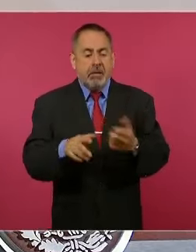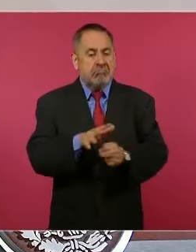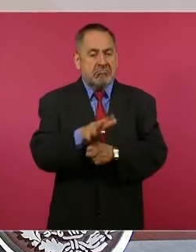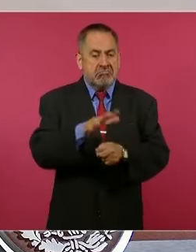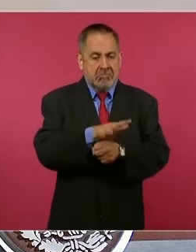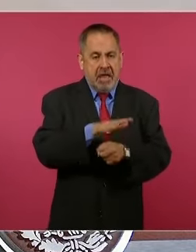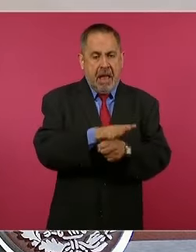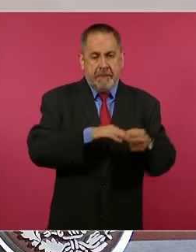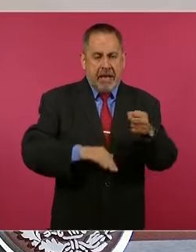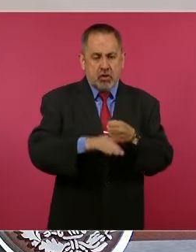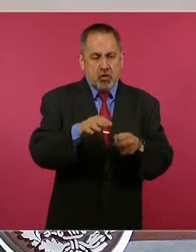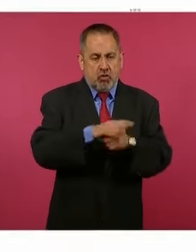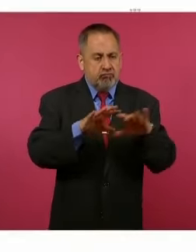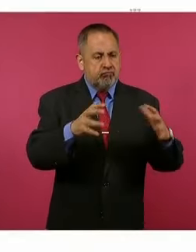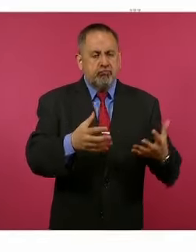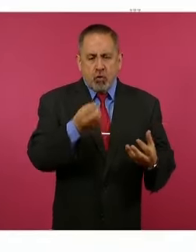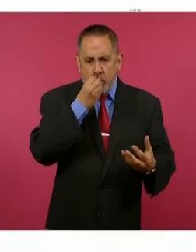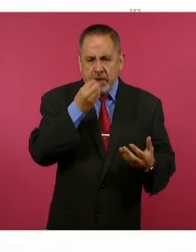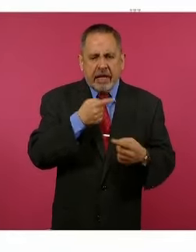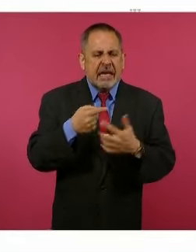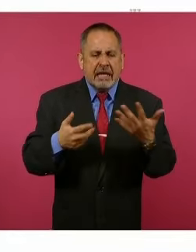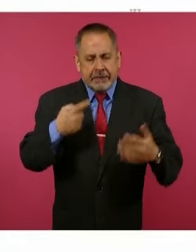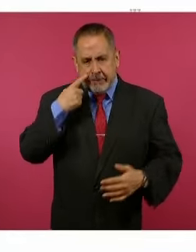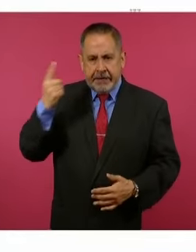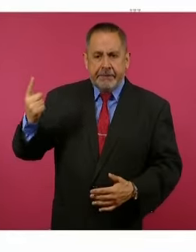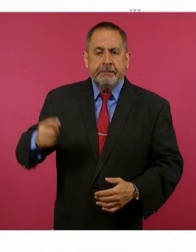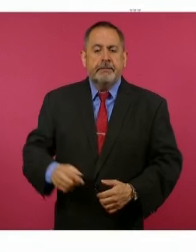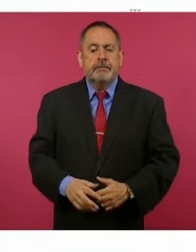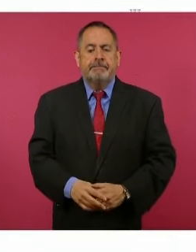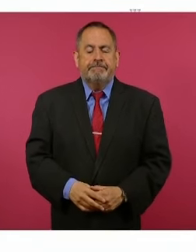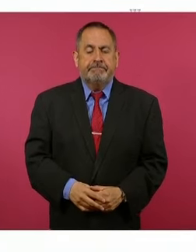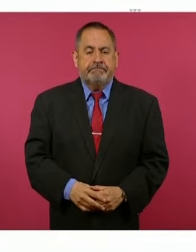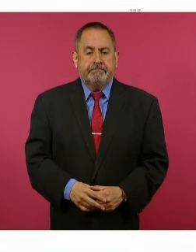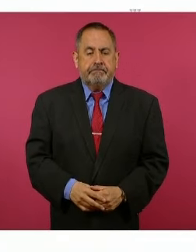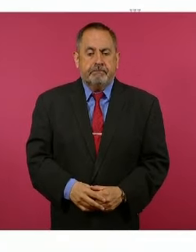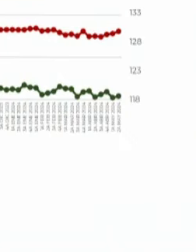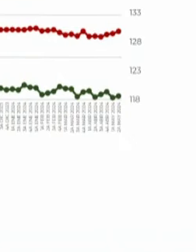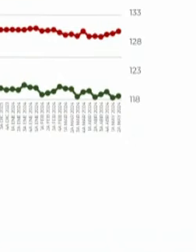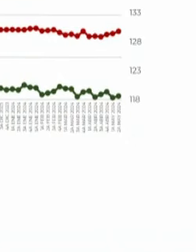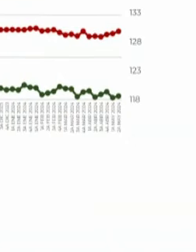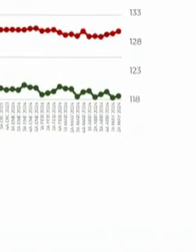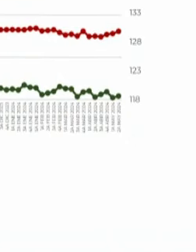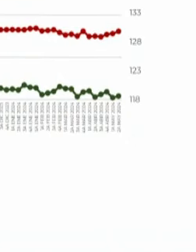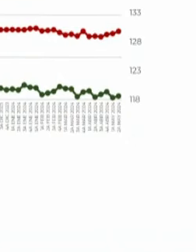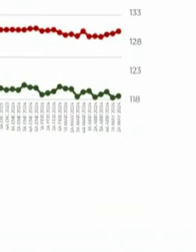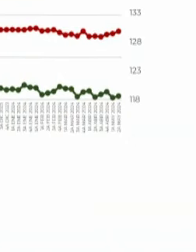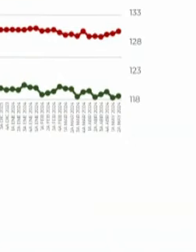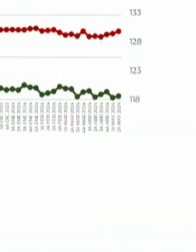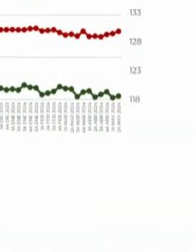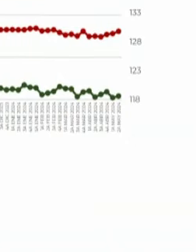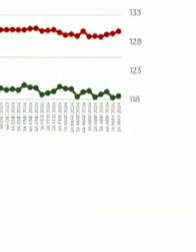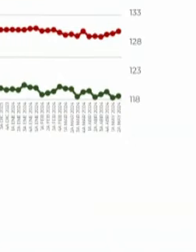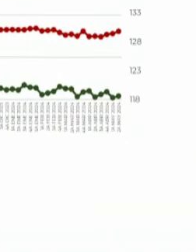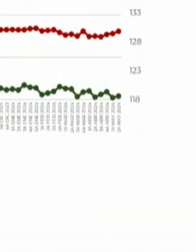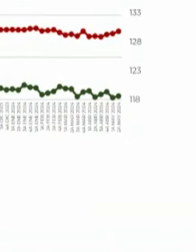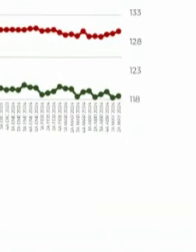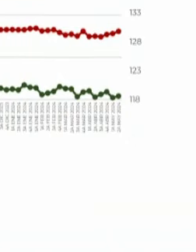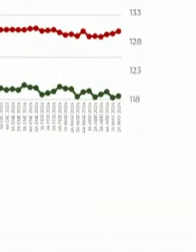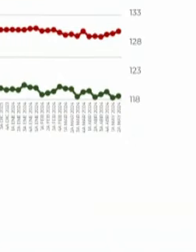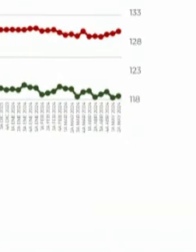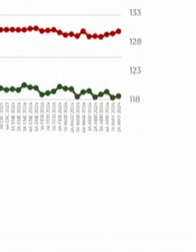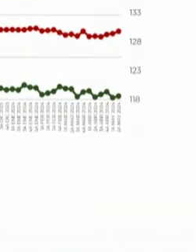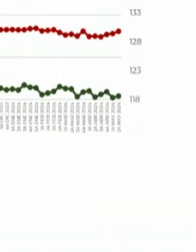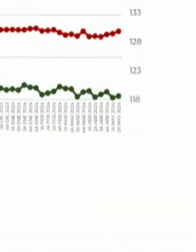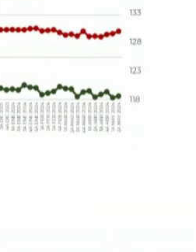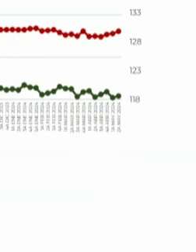debo decirles lo podemos ver en la Gráfica que seguimos con comportamientos estables como lo hemos mencionado desde el inicio del año llevamos ya